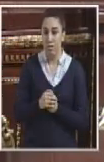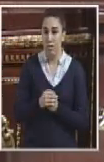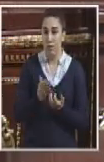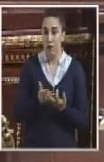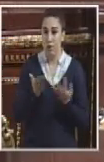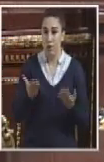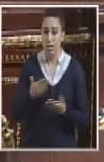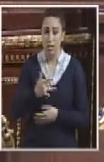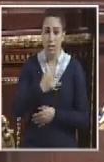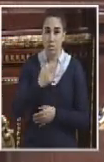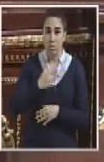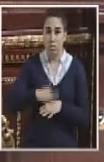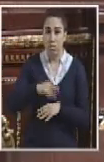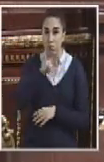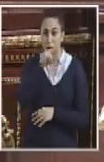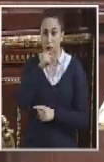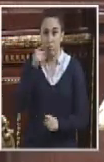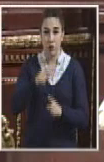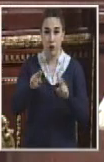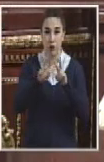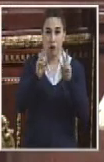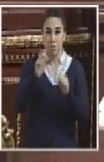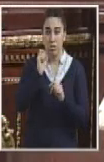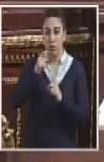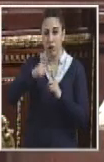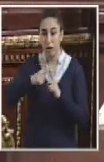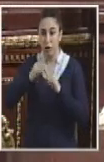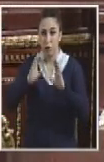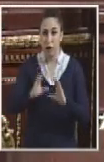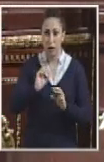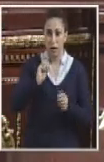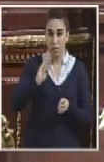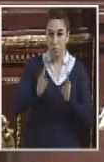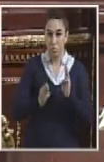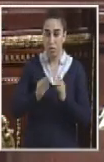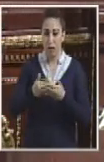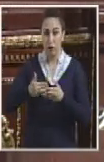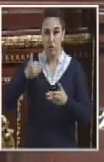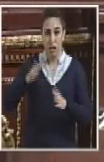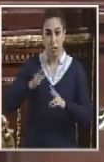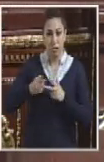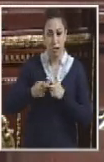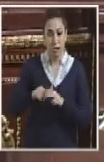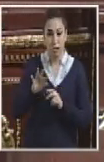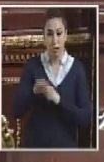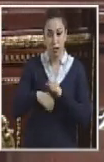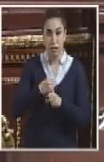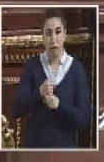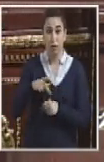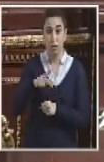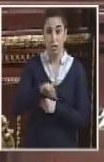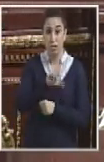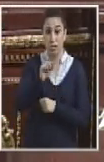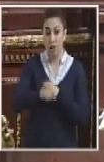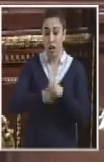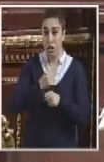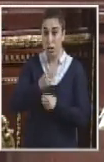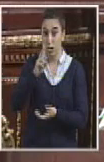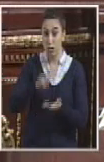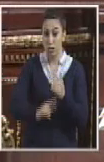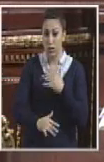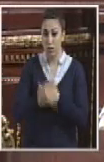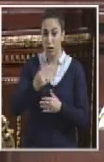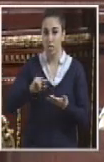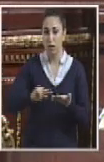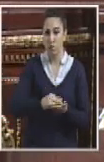los temas ambientales comenzó hace más de 40 años. Sin embargo, fue hasta el año 2015 que se firma